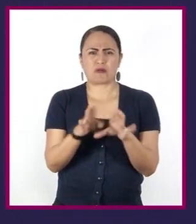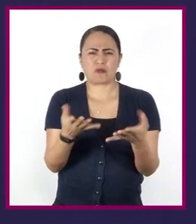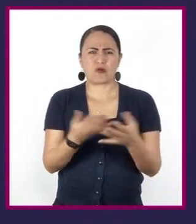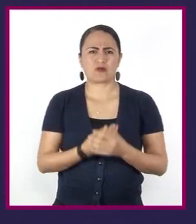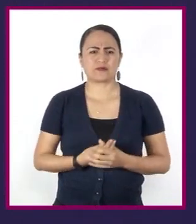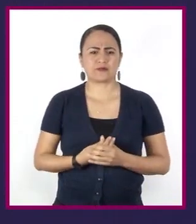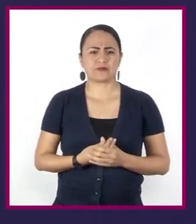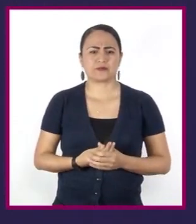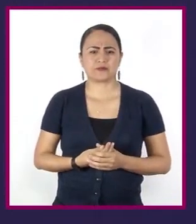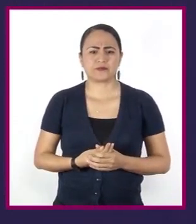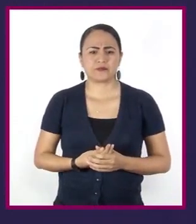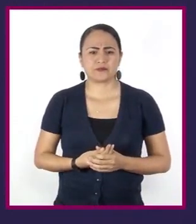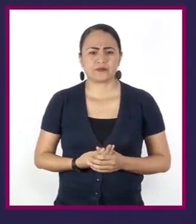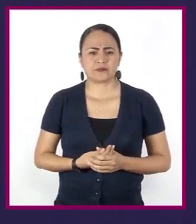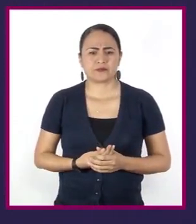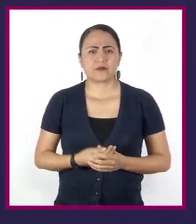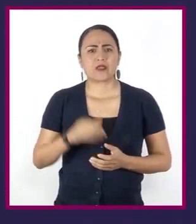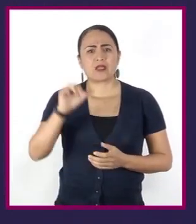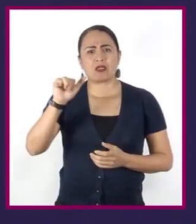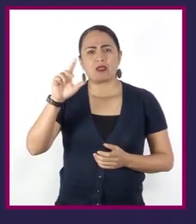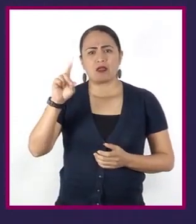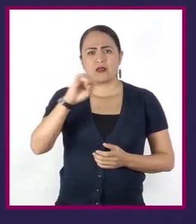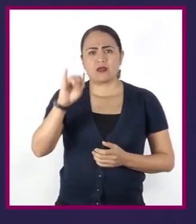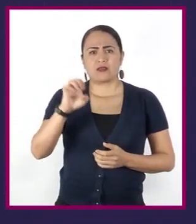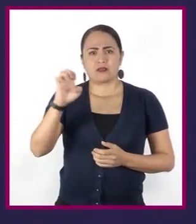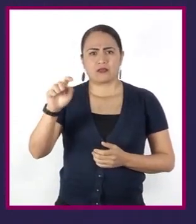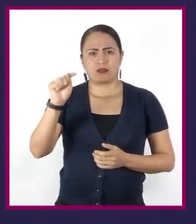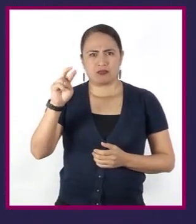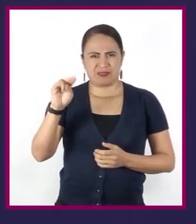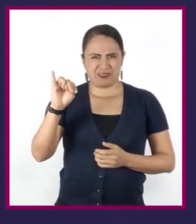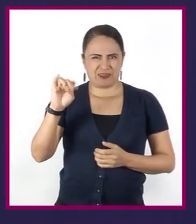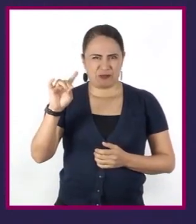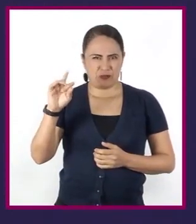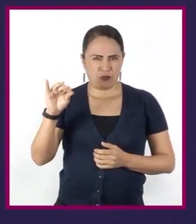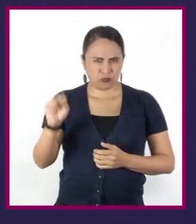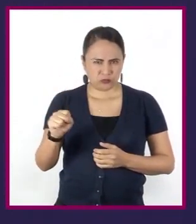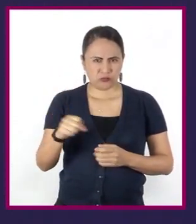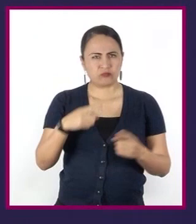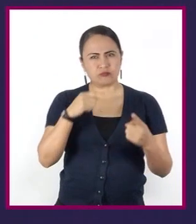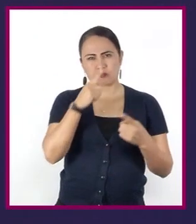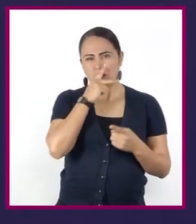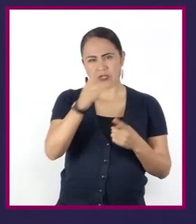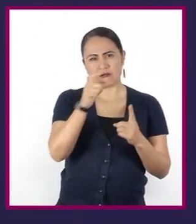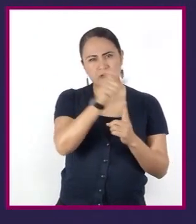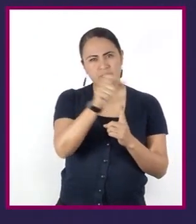Porque en este caso los adjetivos y las frases adjetivas tienen una función: